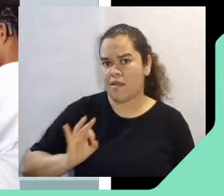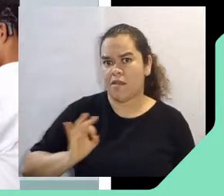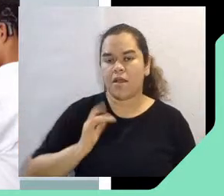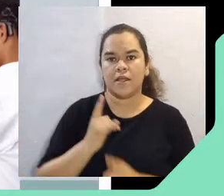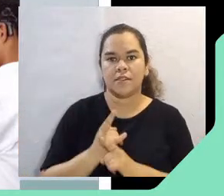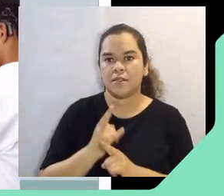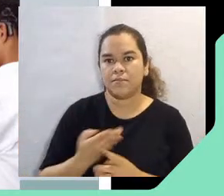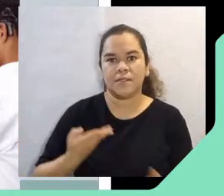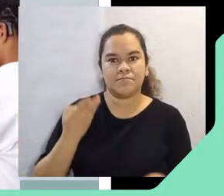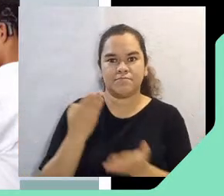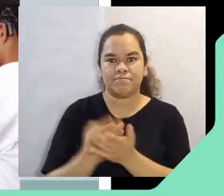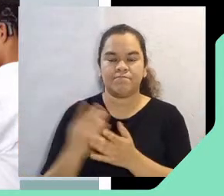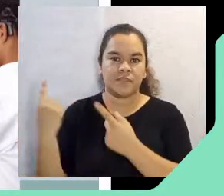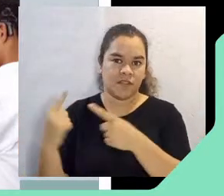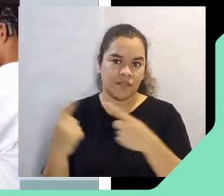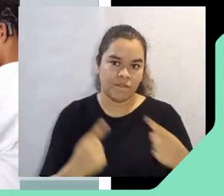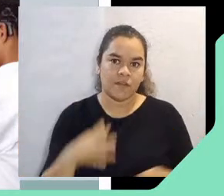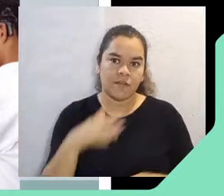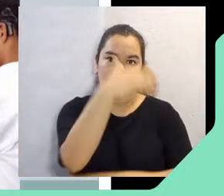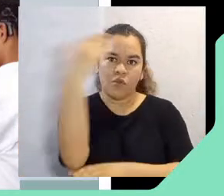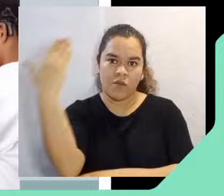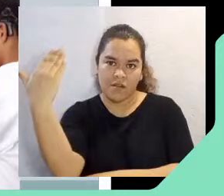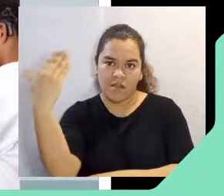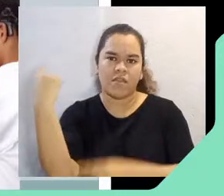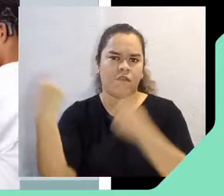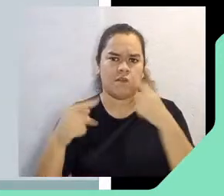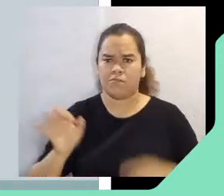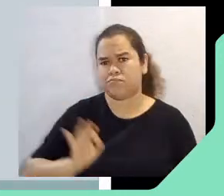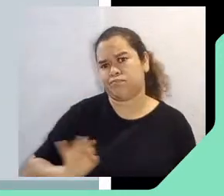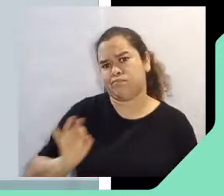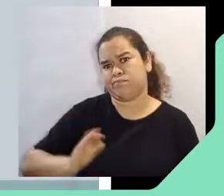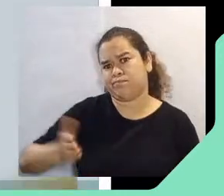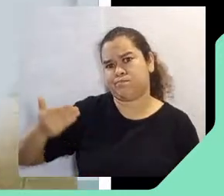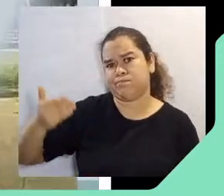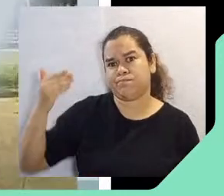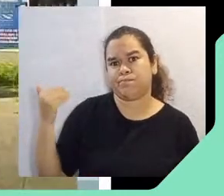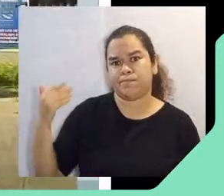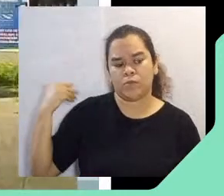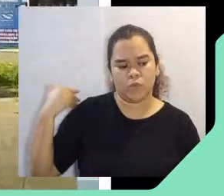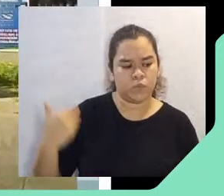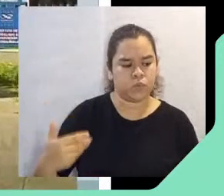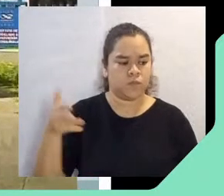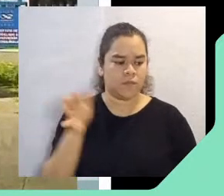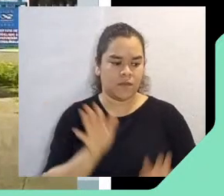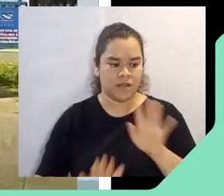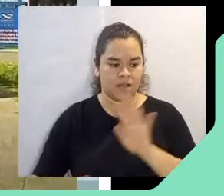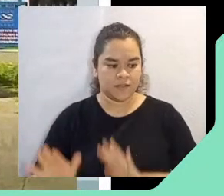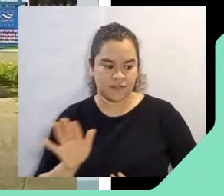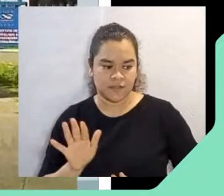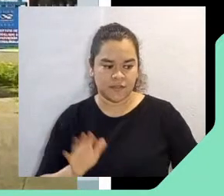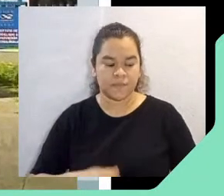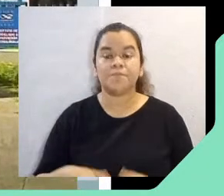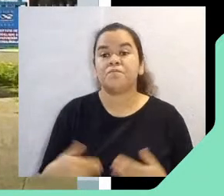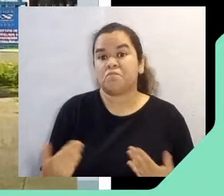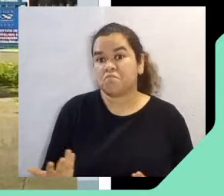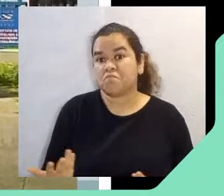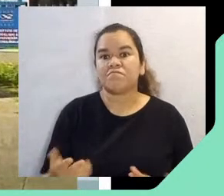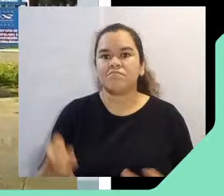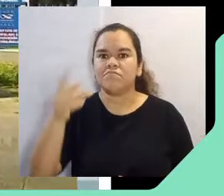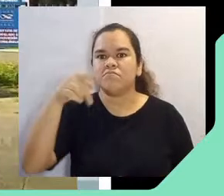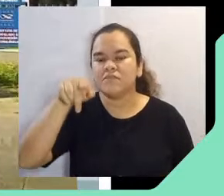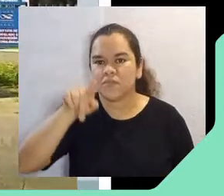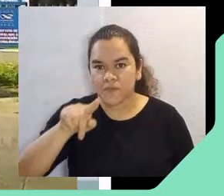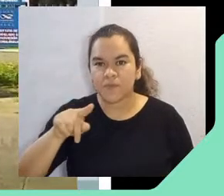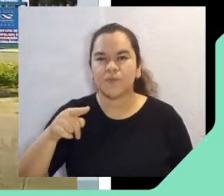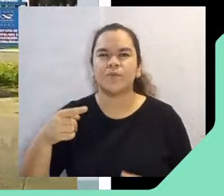propuestas y jornadas que hacen desde hace muchísimos años, está instaurada dentro de la FACENA, o sea que ustedes van a tener la posibilidad